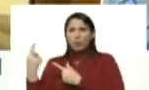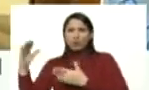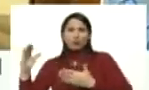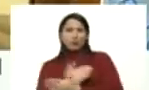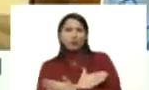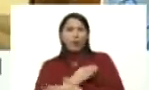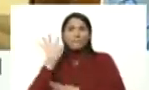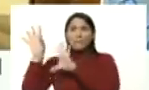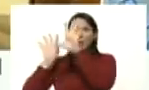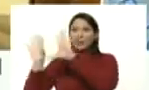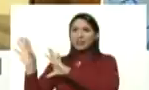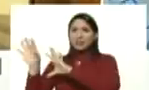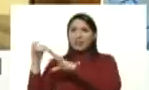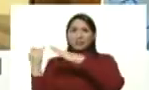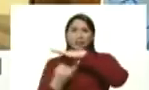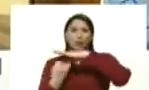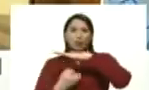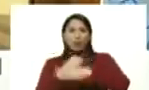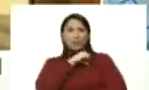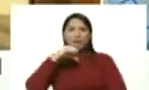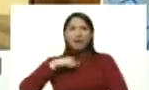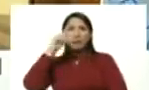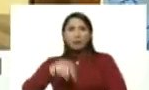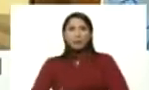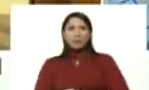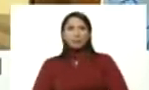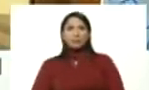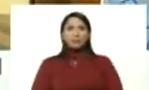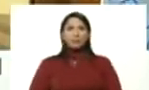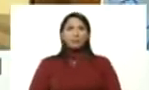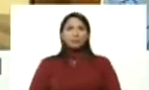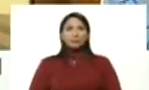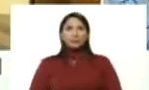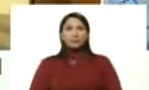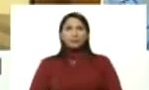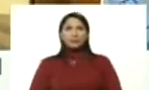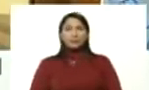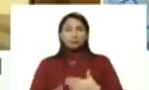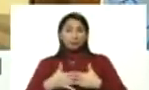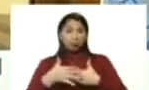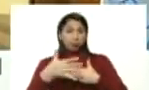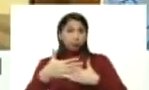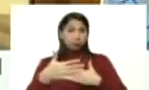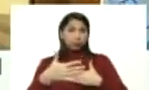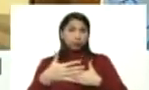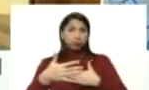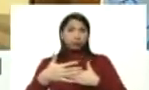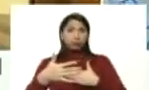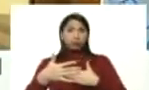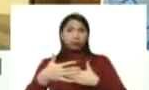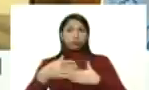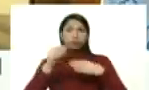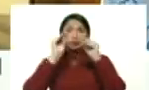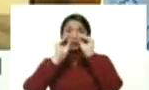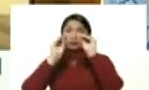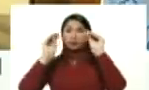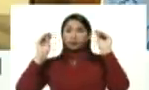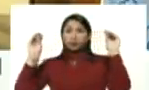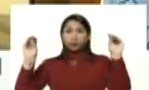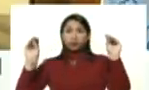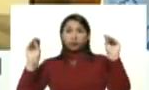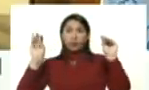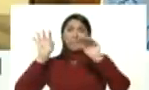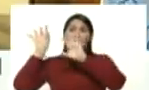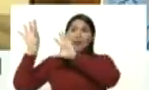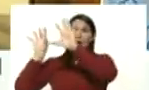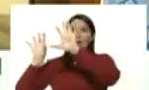entes privados. Y también adelanta y alerta a los